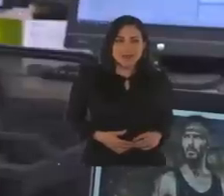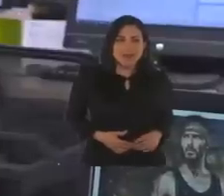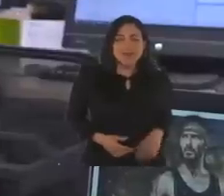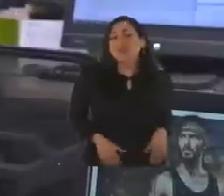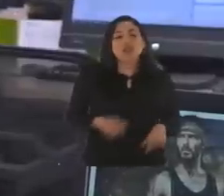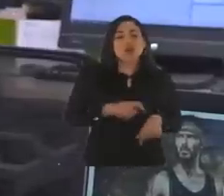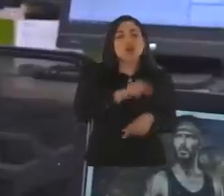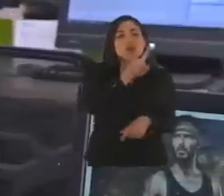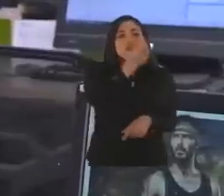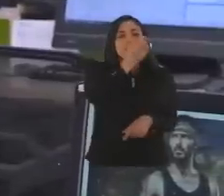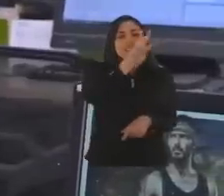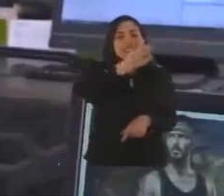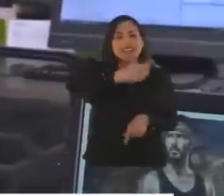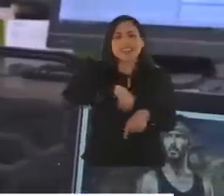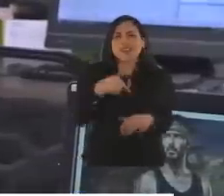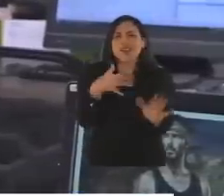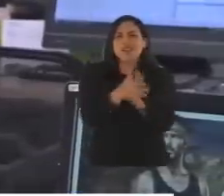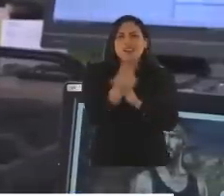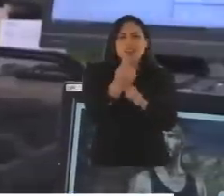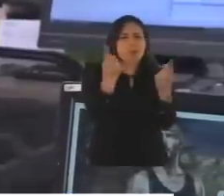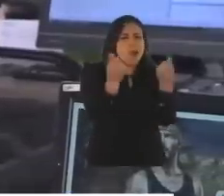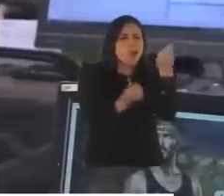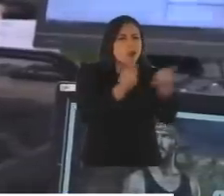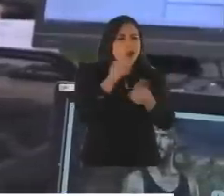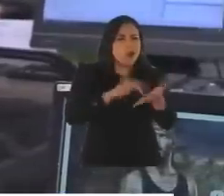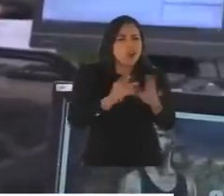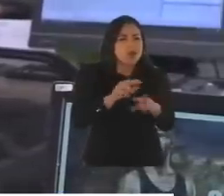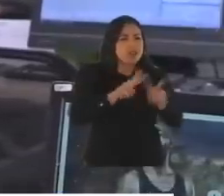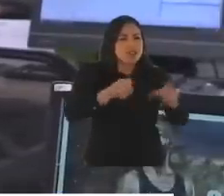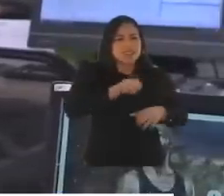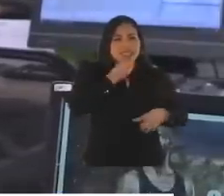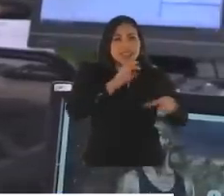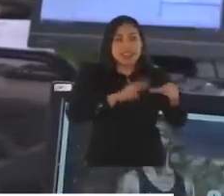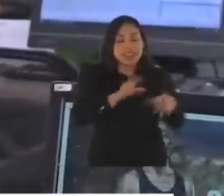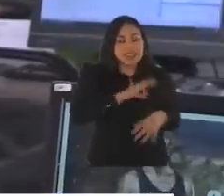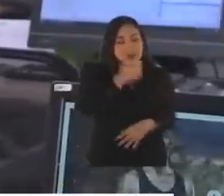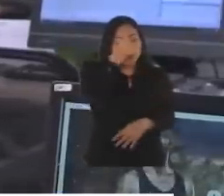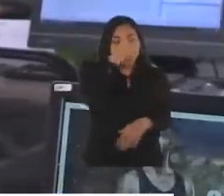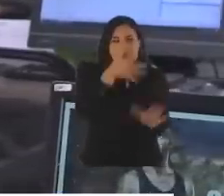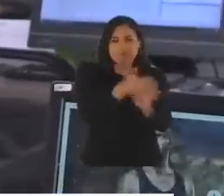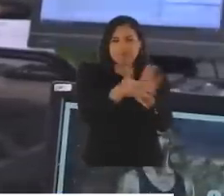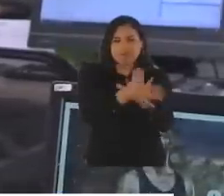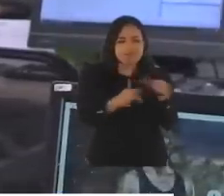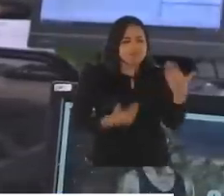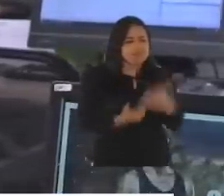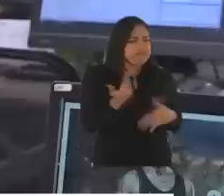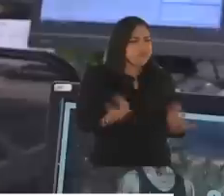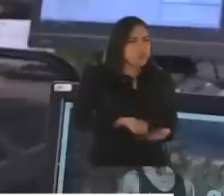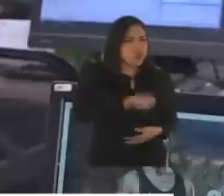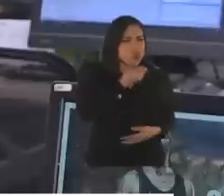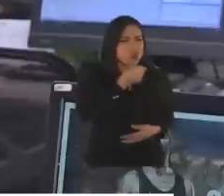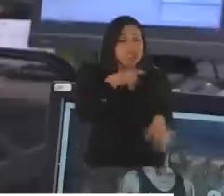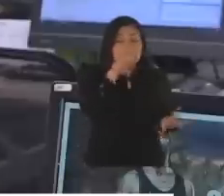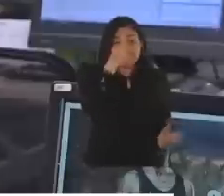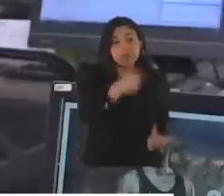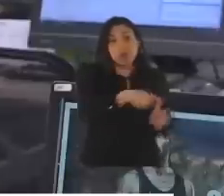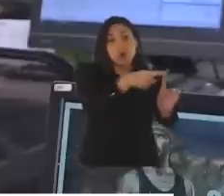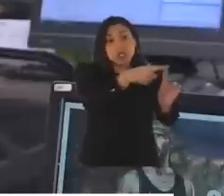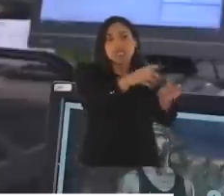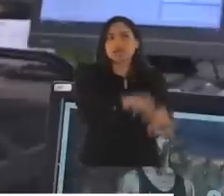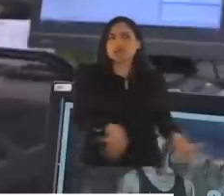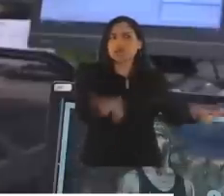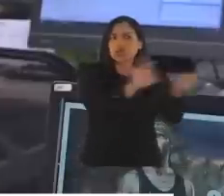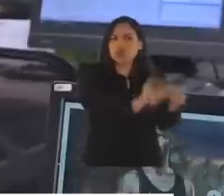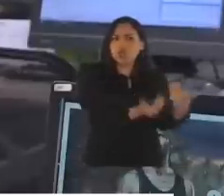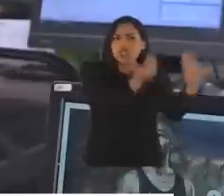Hora y 37, momento para la información económica, Noticias RCN, fin de semana. Y hoy vamos a comenzar con noticias positivas y muy